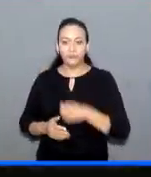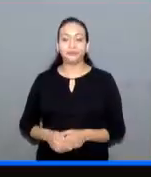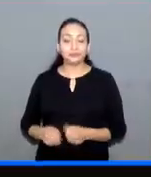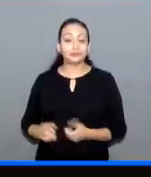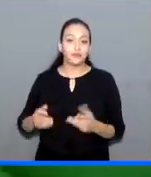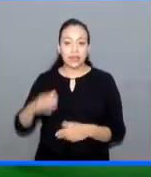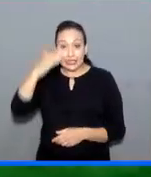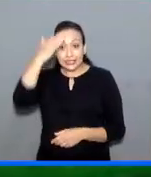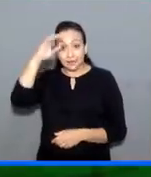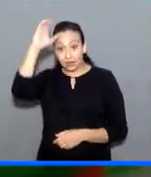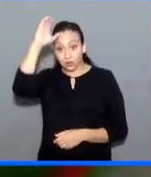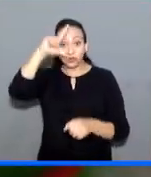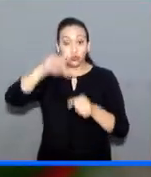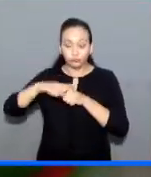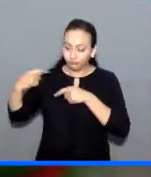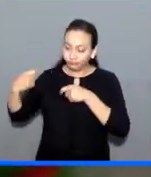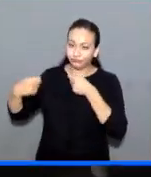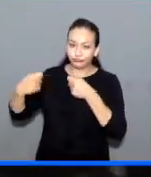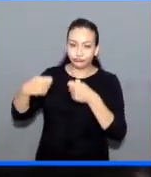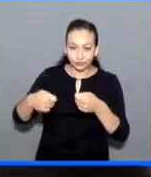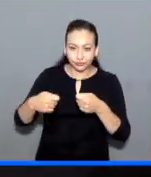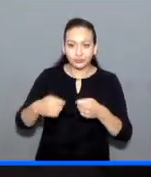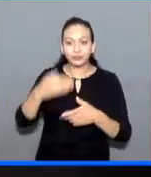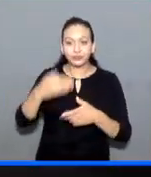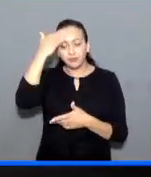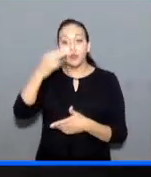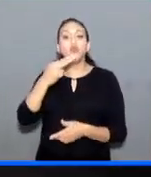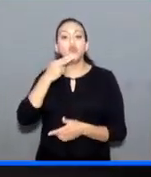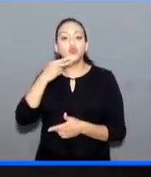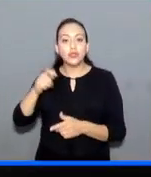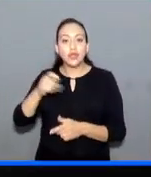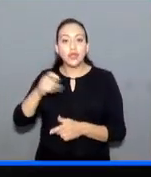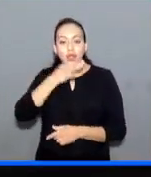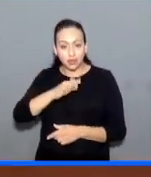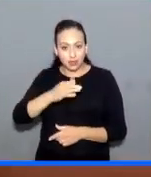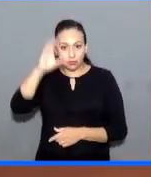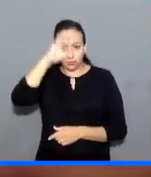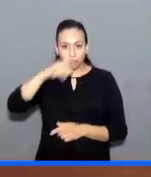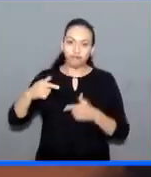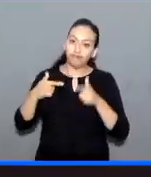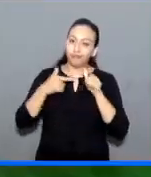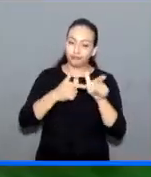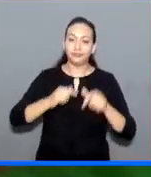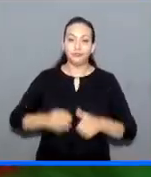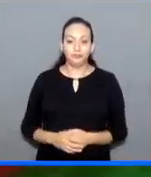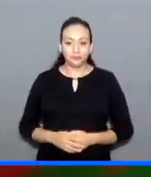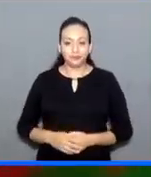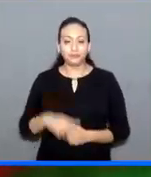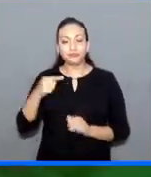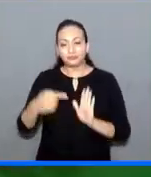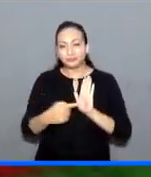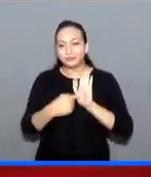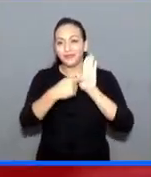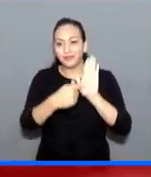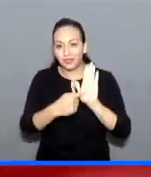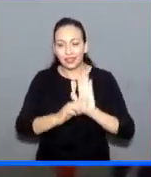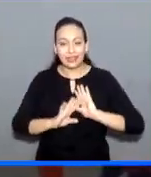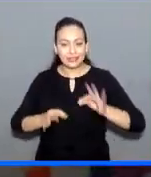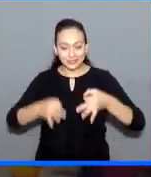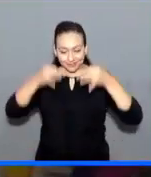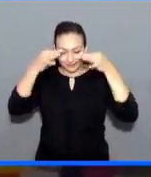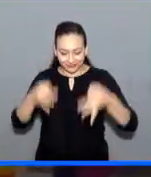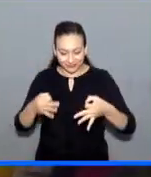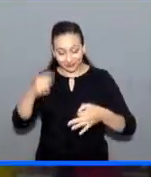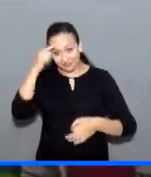con su creación, transmisión y uso festivo. Con esta declaración, se establece de orden público e interés social